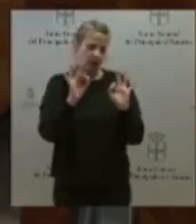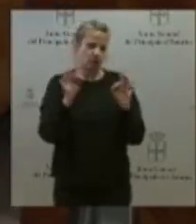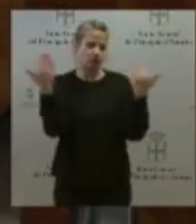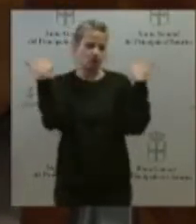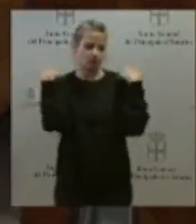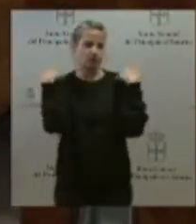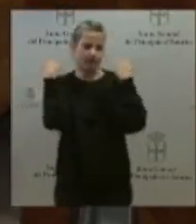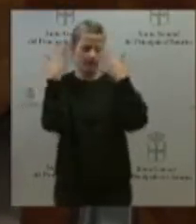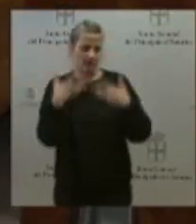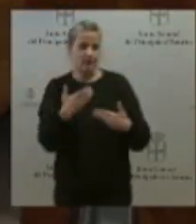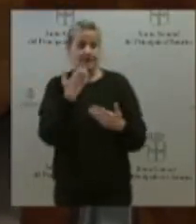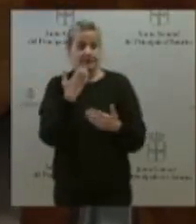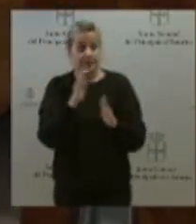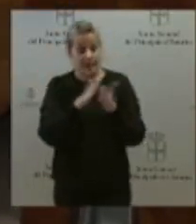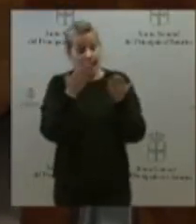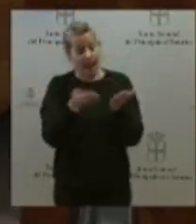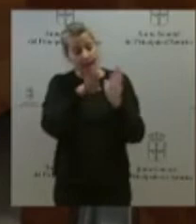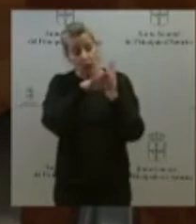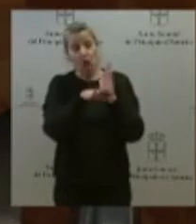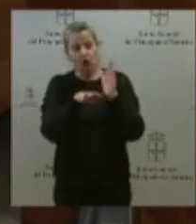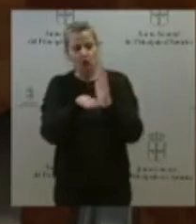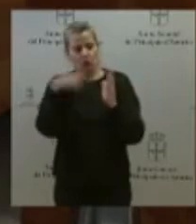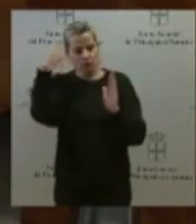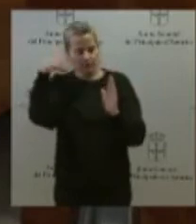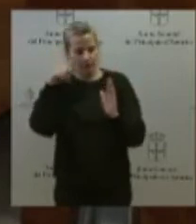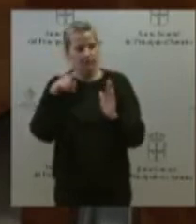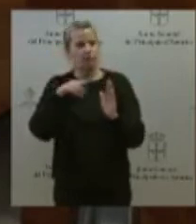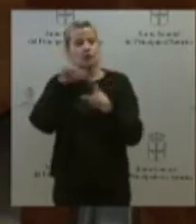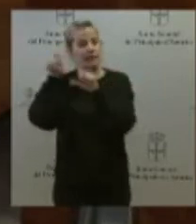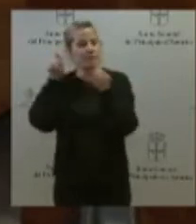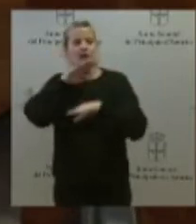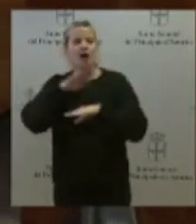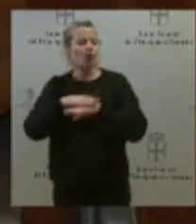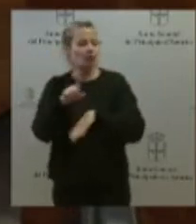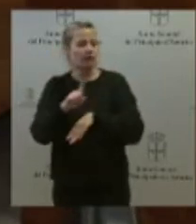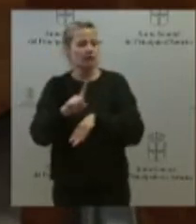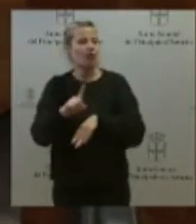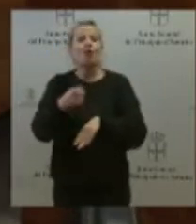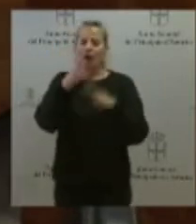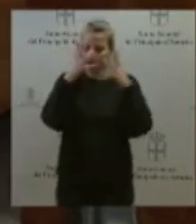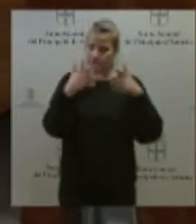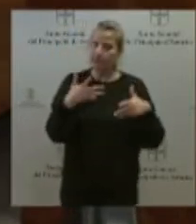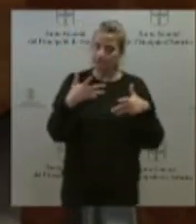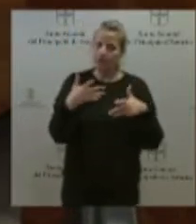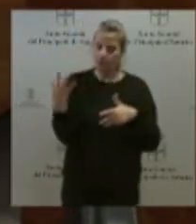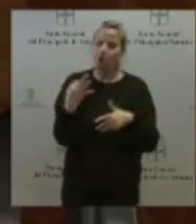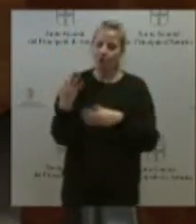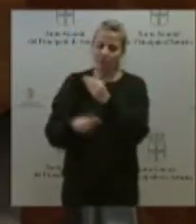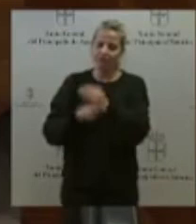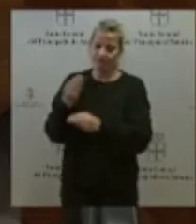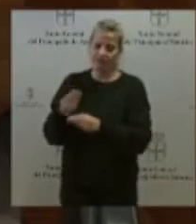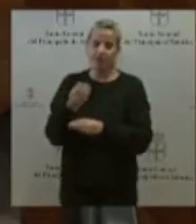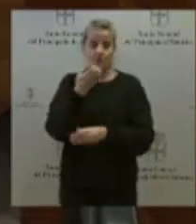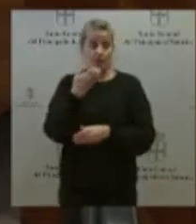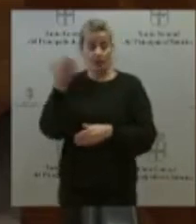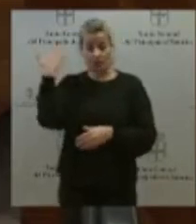en este caso, no se están cumpliendo, lógicamente tenemos que actuar. A mí me toca hacerlo. En el caso de Laviana, cuando era alcalde, y detecté pues